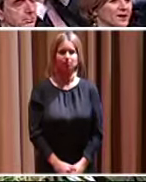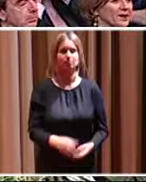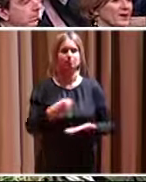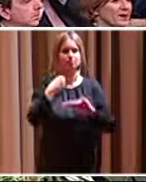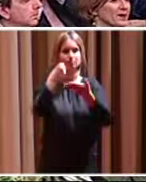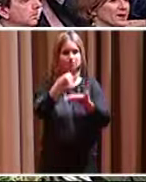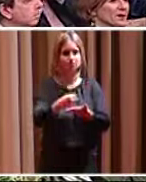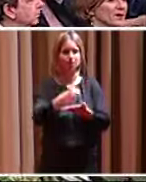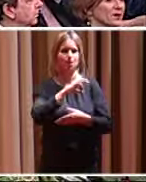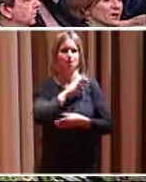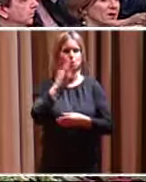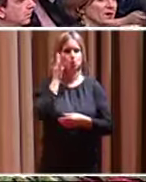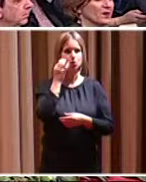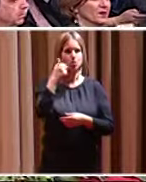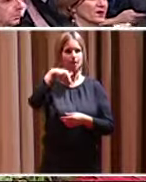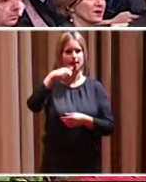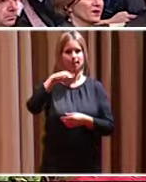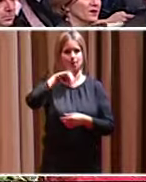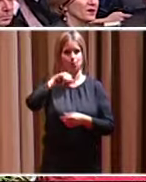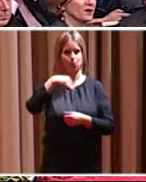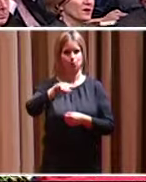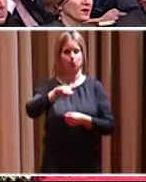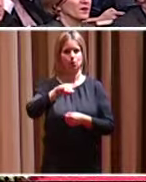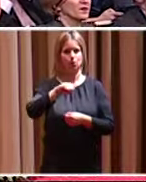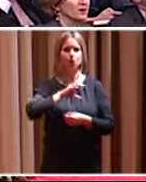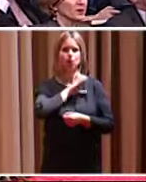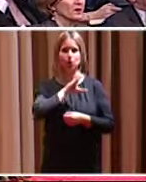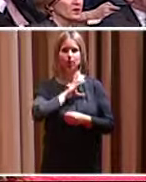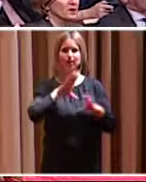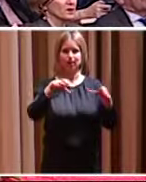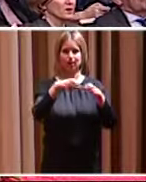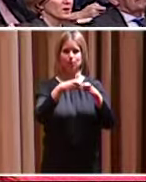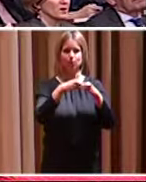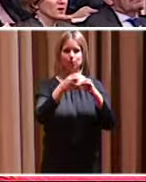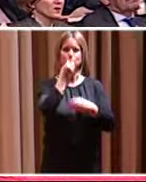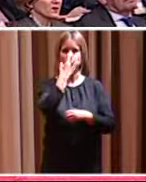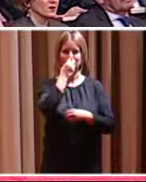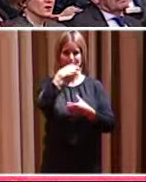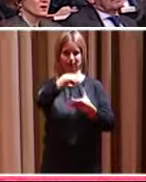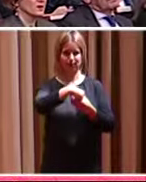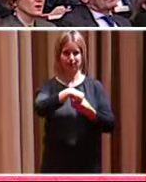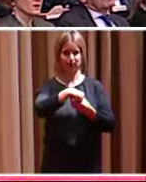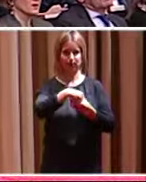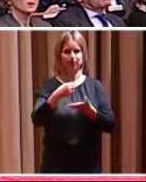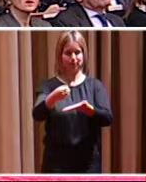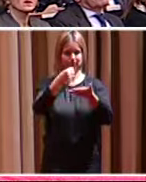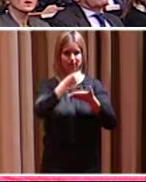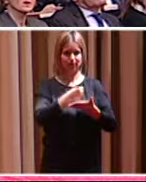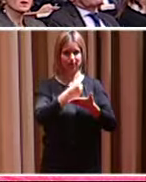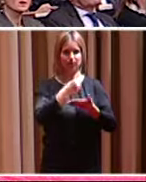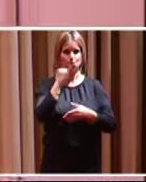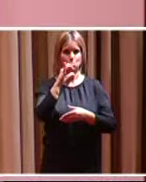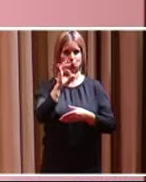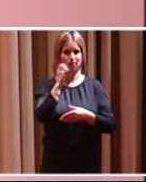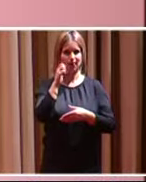Entrega doña Ana Muñoz Arquellada, concejala del Grupo Municipal Socialista. Recoge José